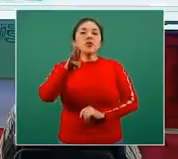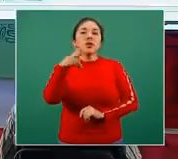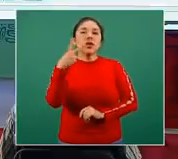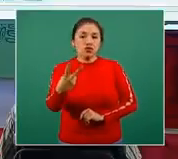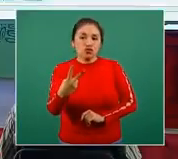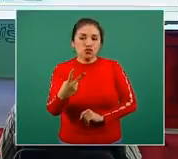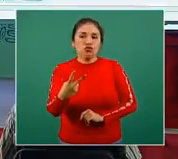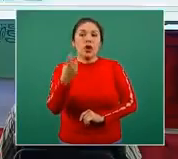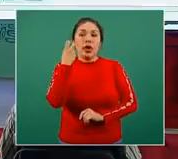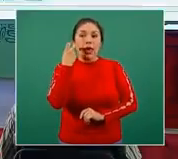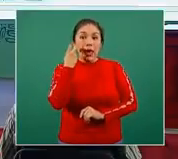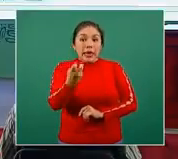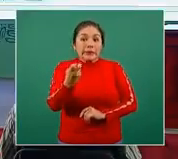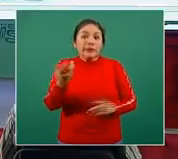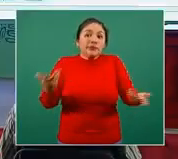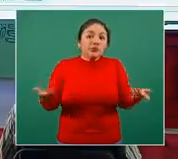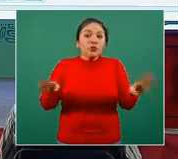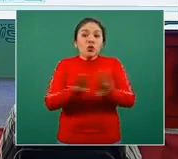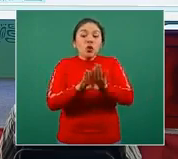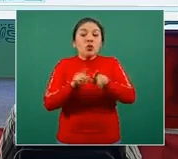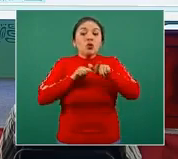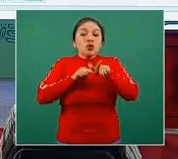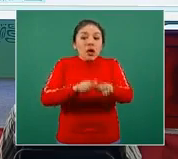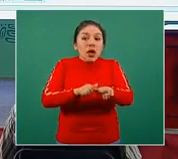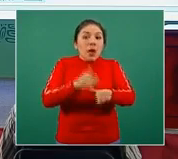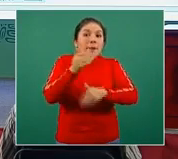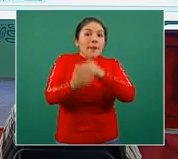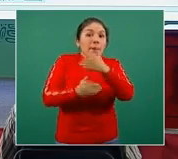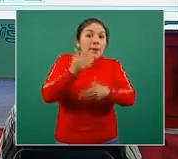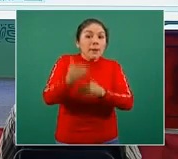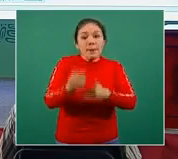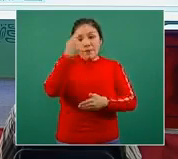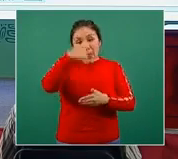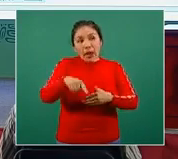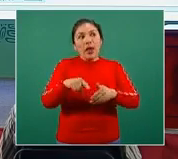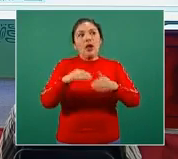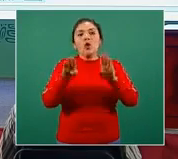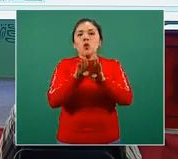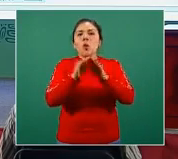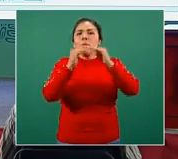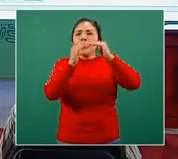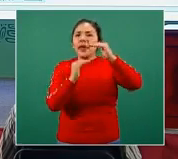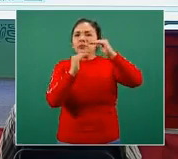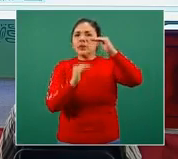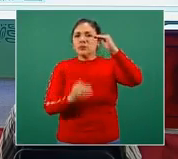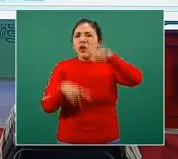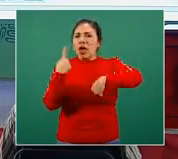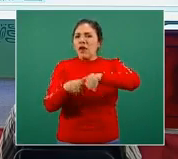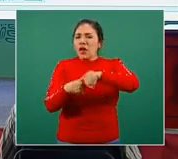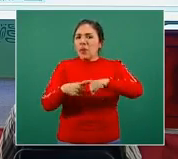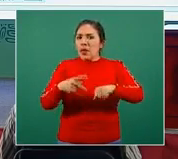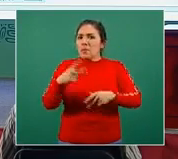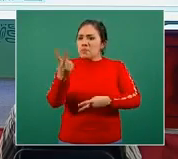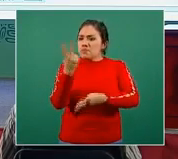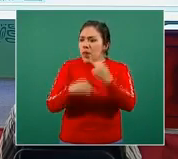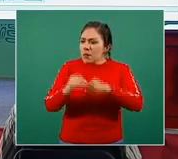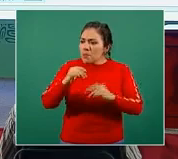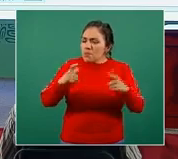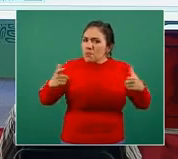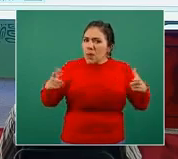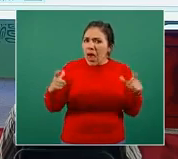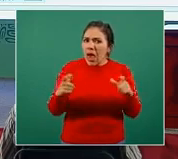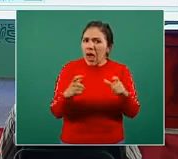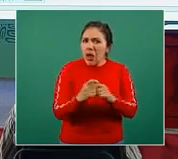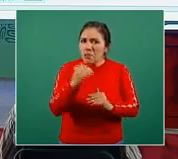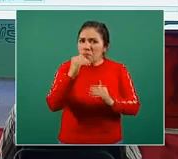84,592. En la medida, obviamente, que se mantenga esta tendencia descendente, que la carga de enfermedad continúe